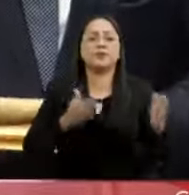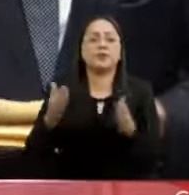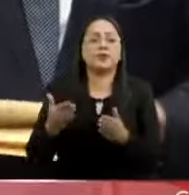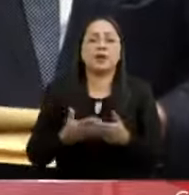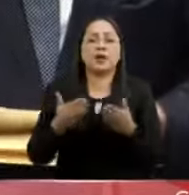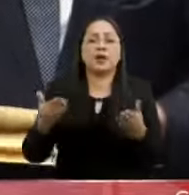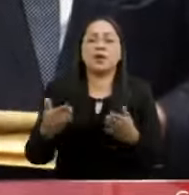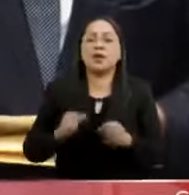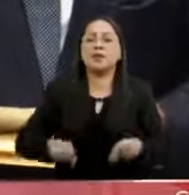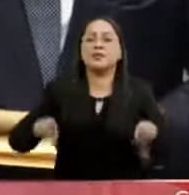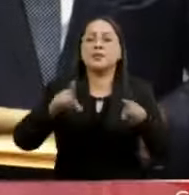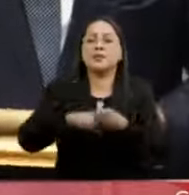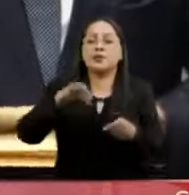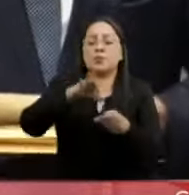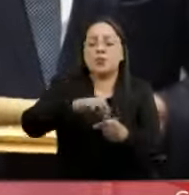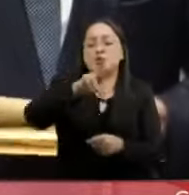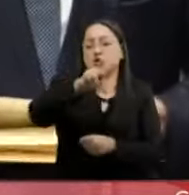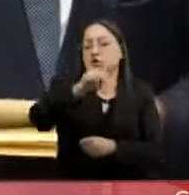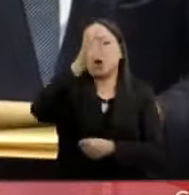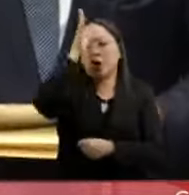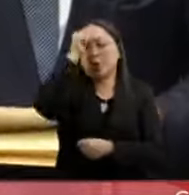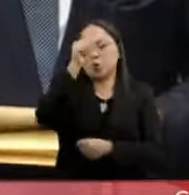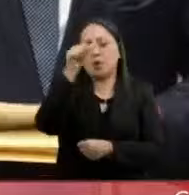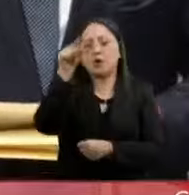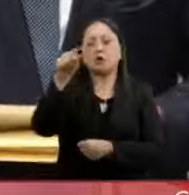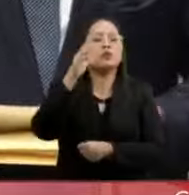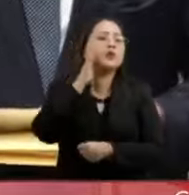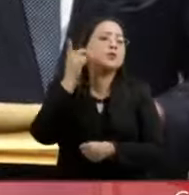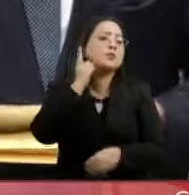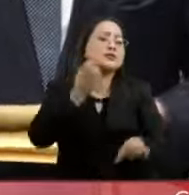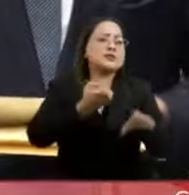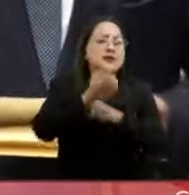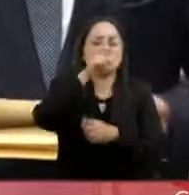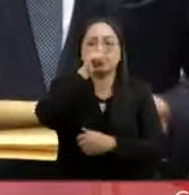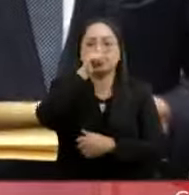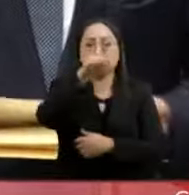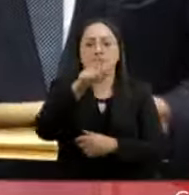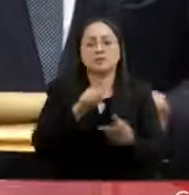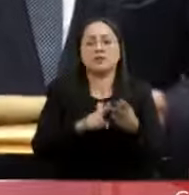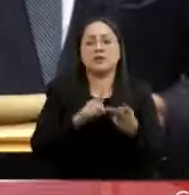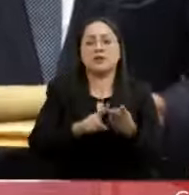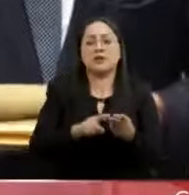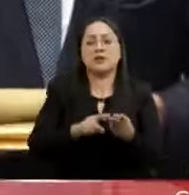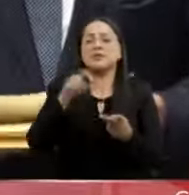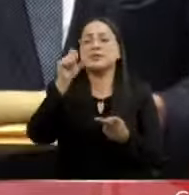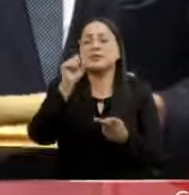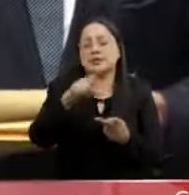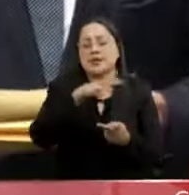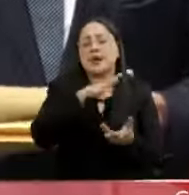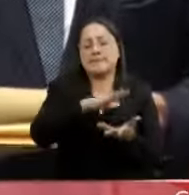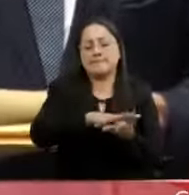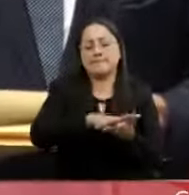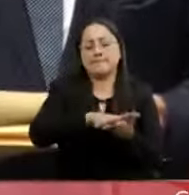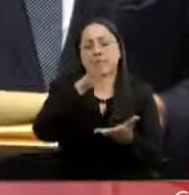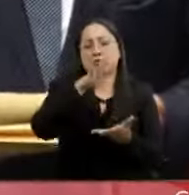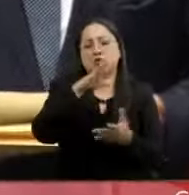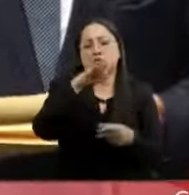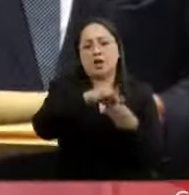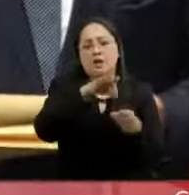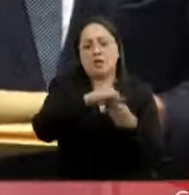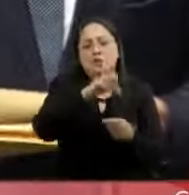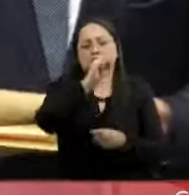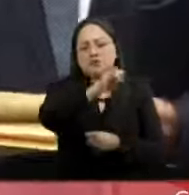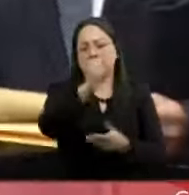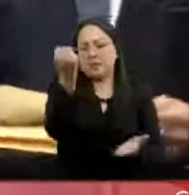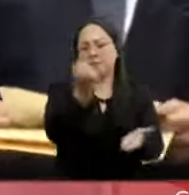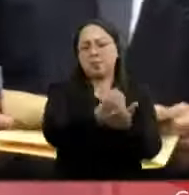se constata el voto en contra de la legislatura del Estado de Jalisco y se cuenta con la mayoría de los votos aprobatorios